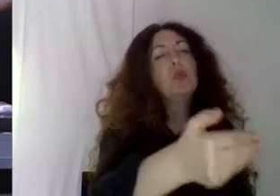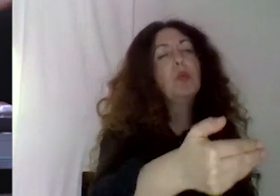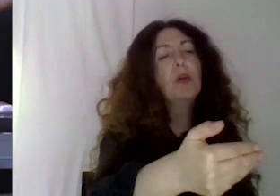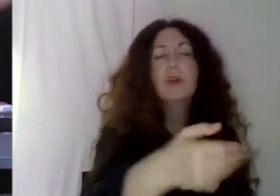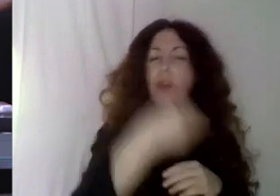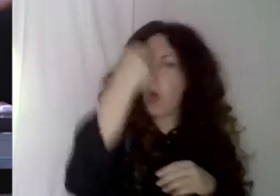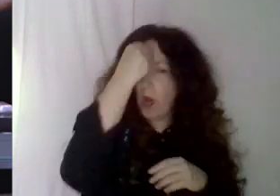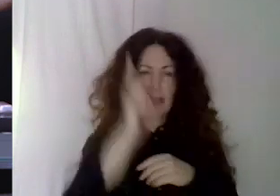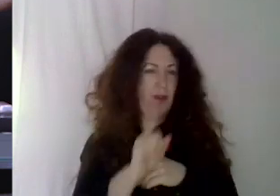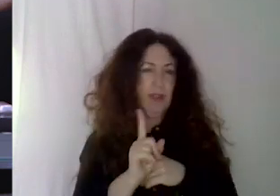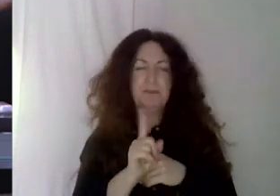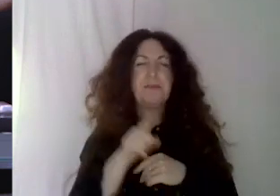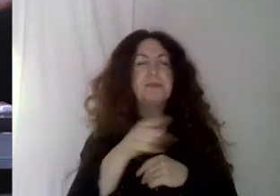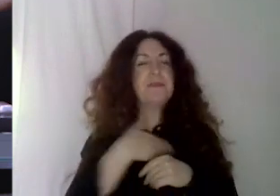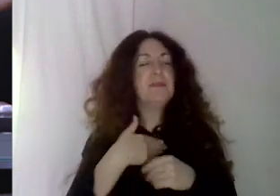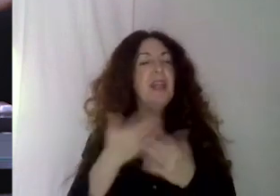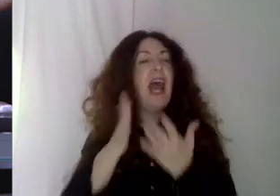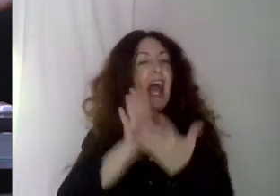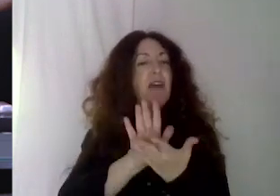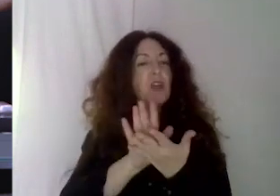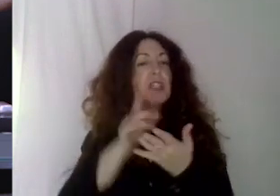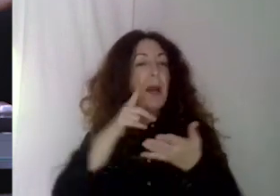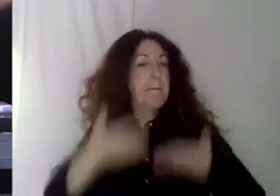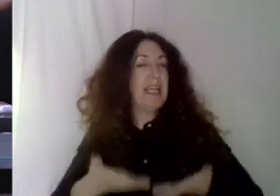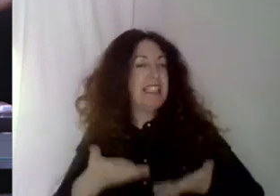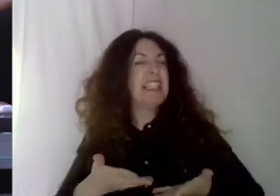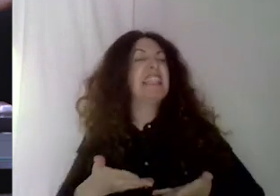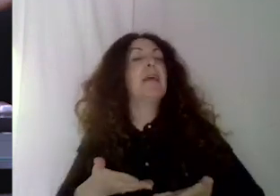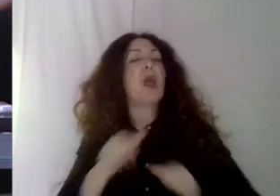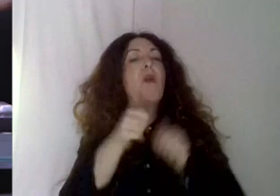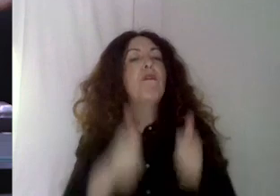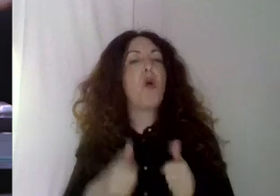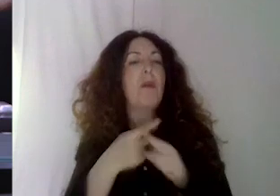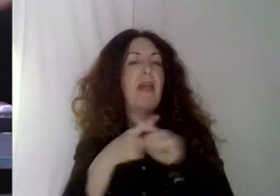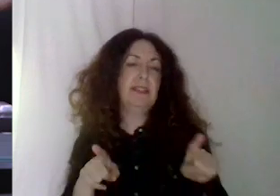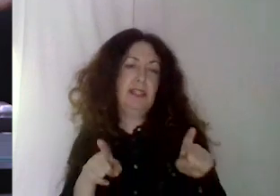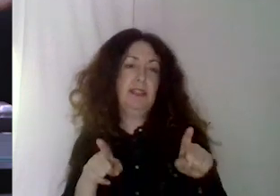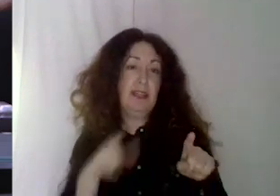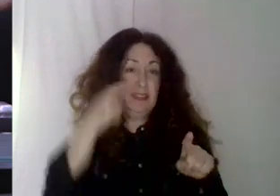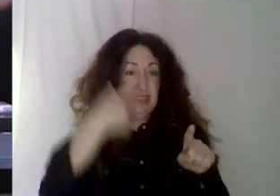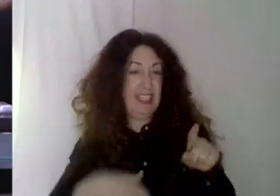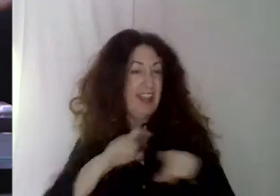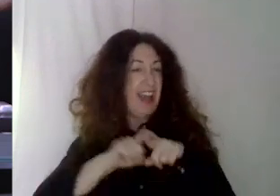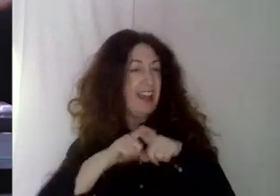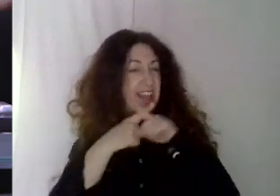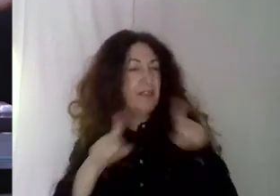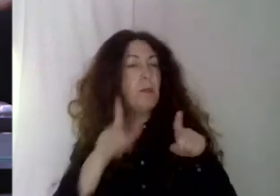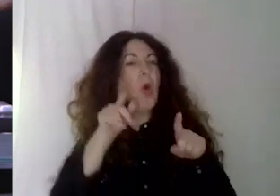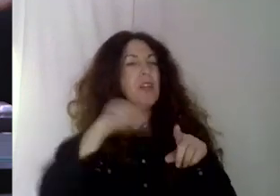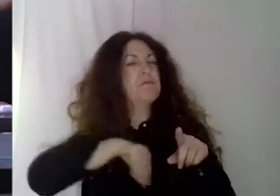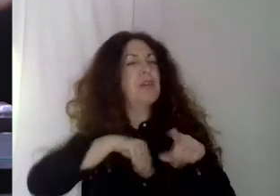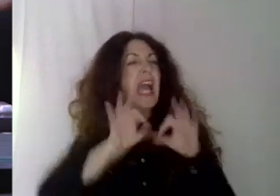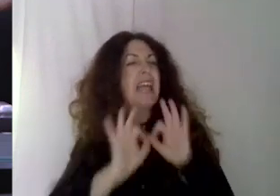hablan y comentan, pero no les suele pasar nada por dentro. ¿Qué les pasa? Decía el profesor, perdón, no me acuerdo el